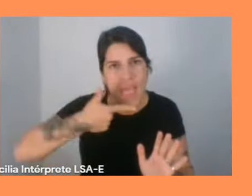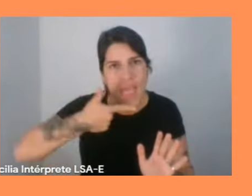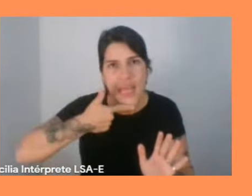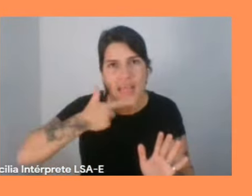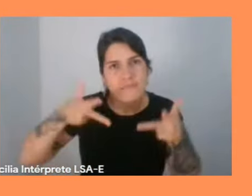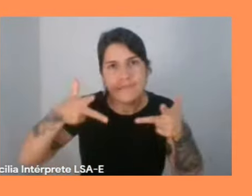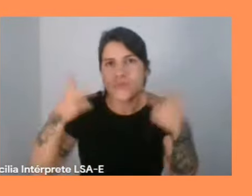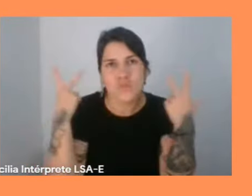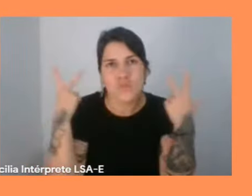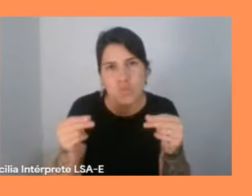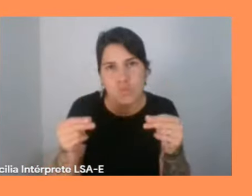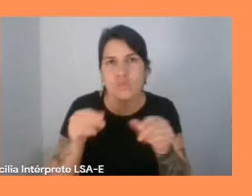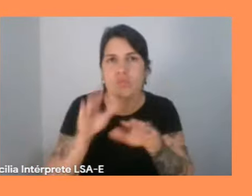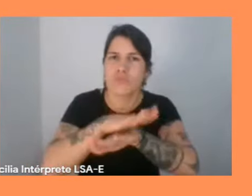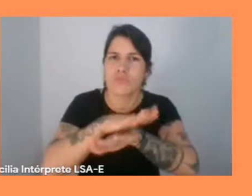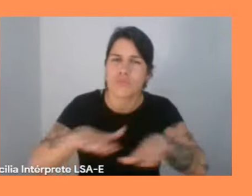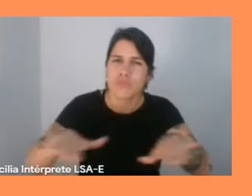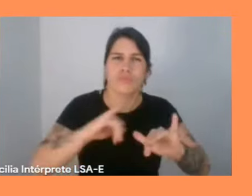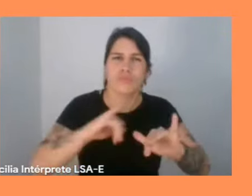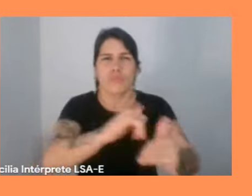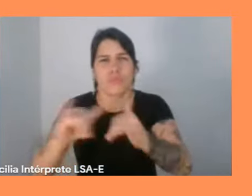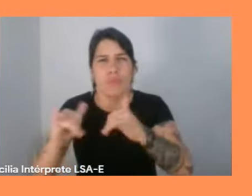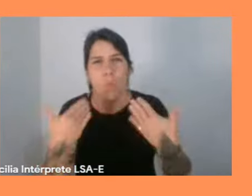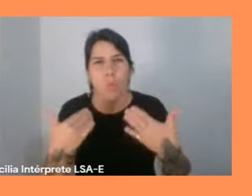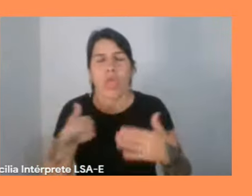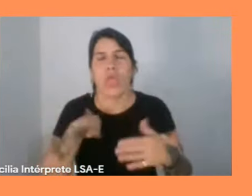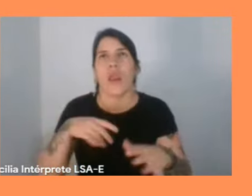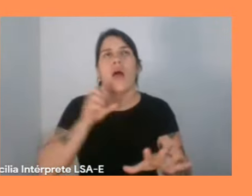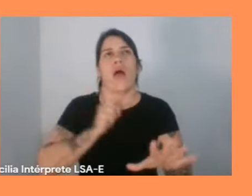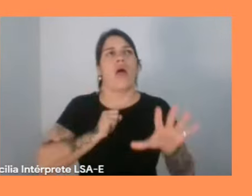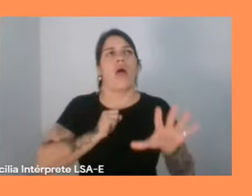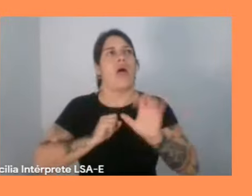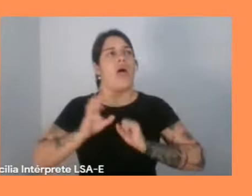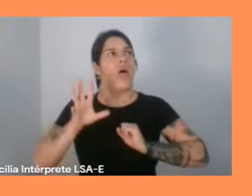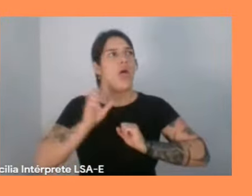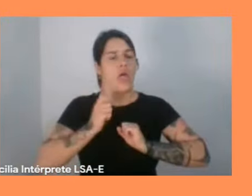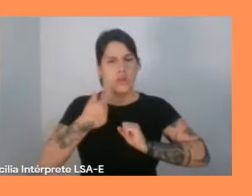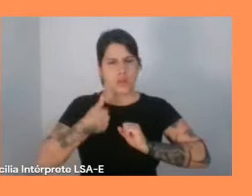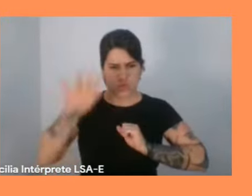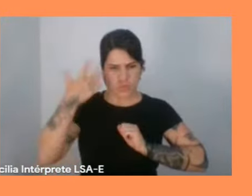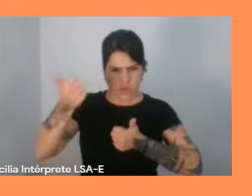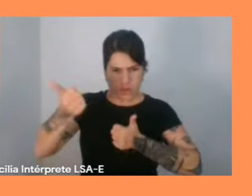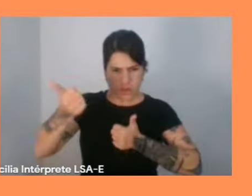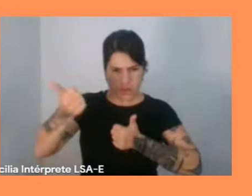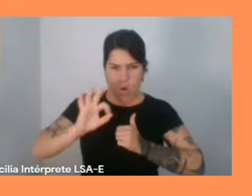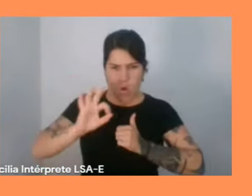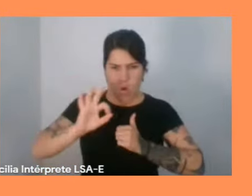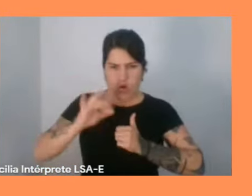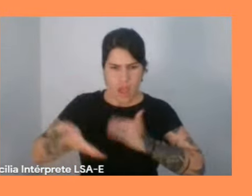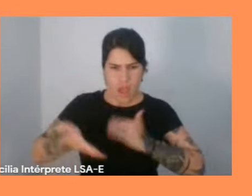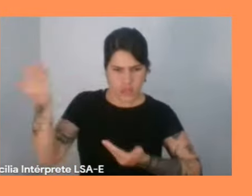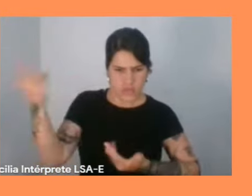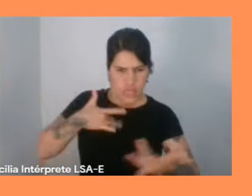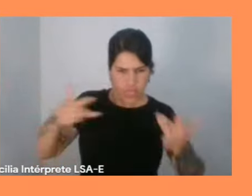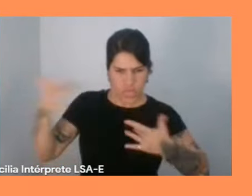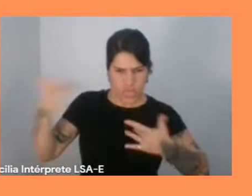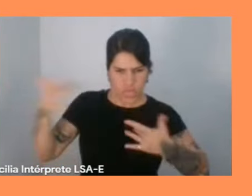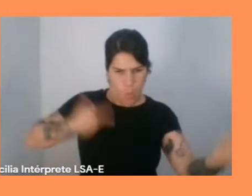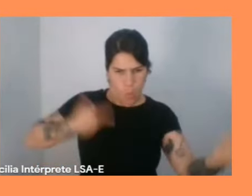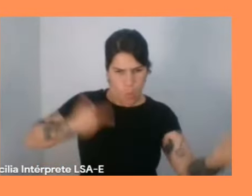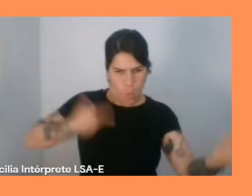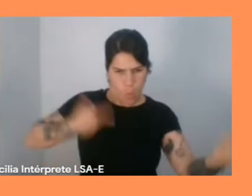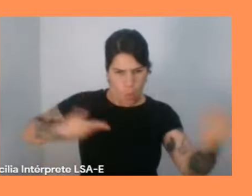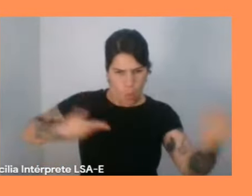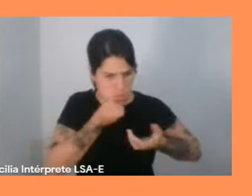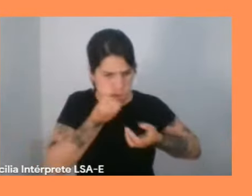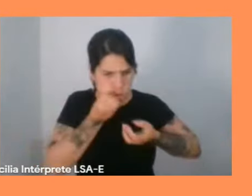validado, permite la escucha activa hacia personas que han sido silenciadas y descreídas y ayuda a identificar situaciones de